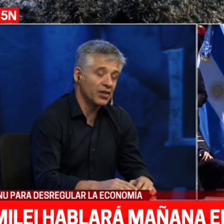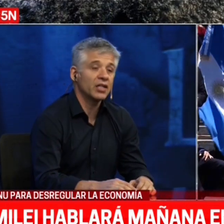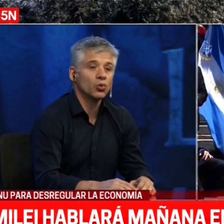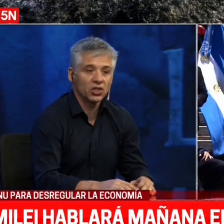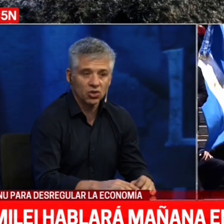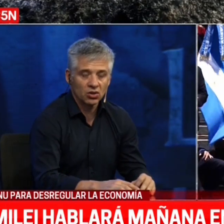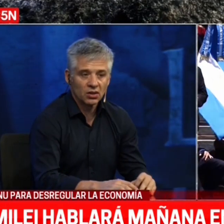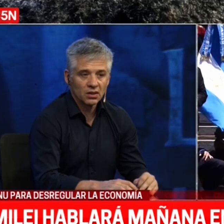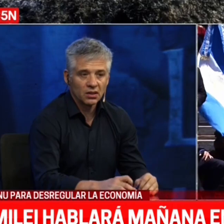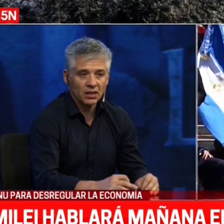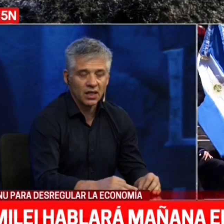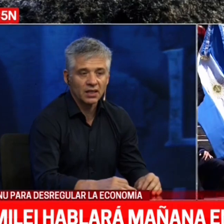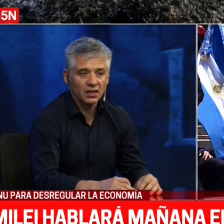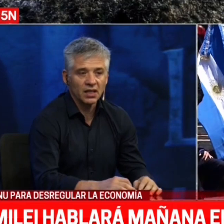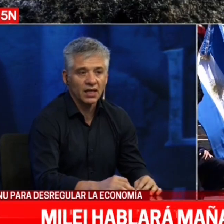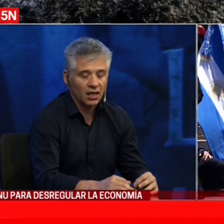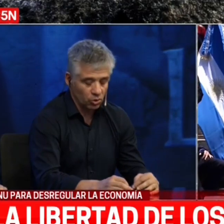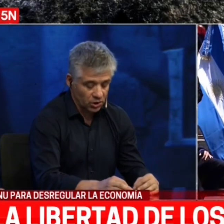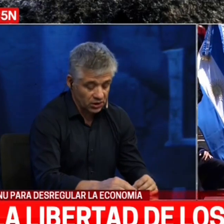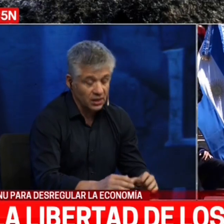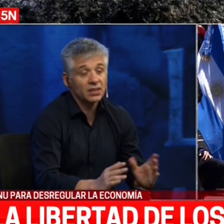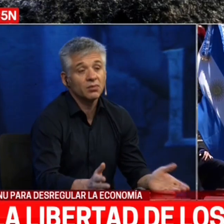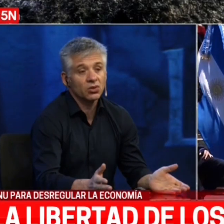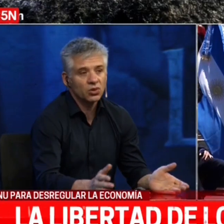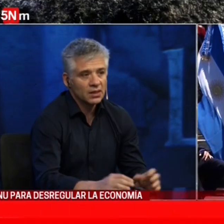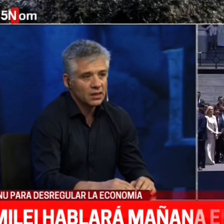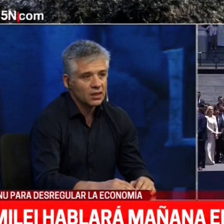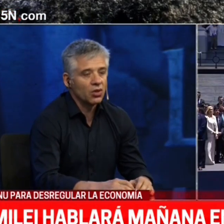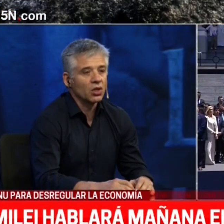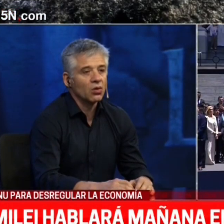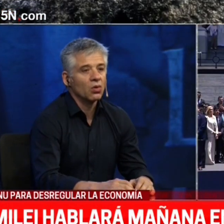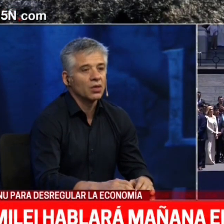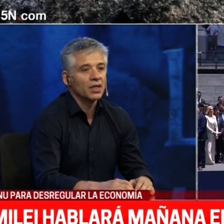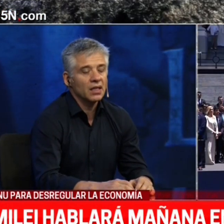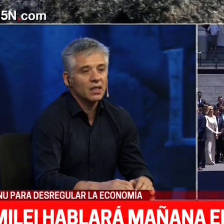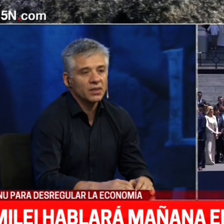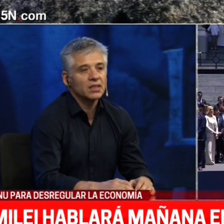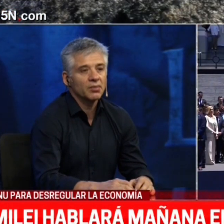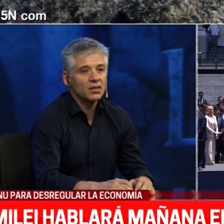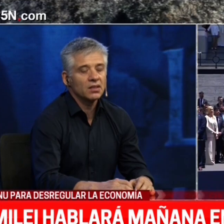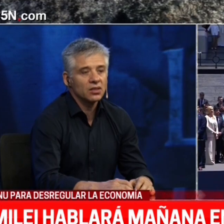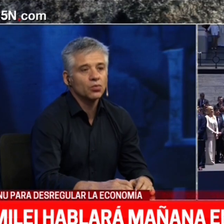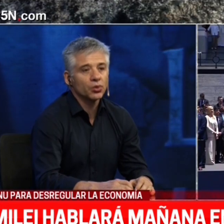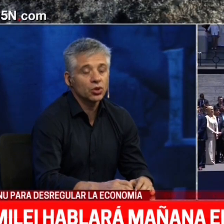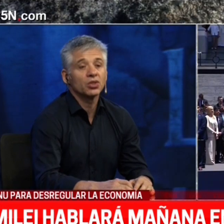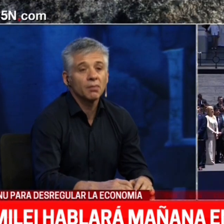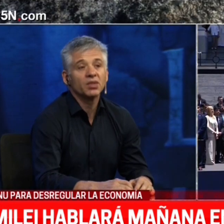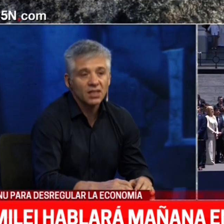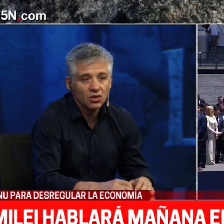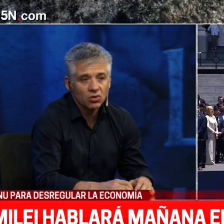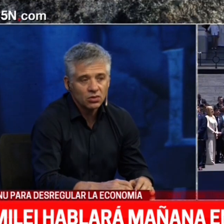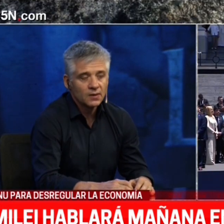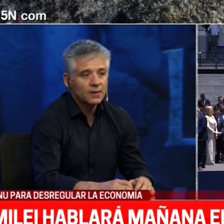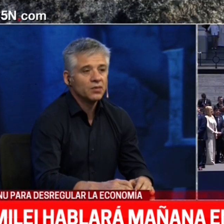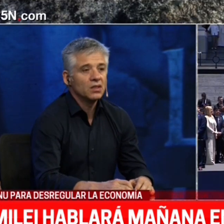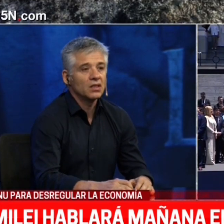la desregulación de la energía gas luz etcétera En ese marco creo que lo que queda básicamente es un proceso que está